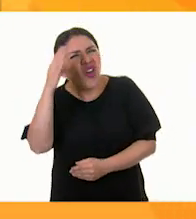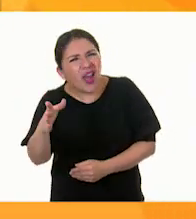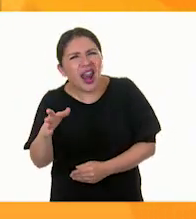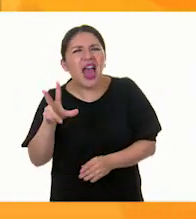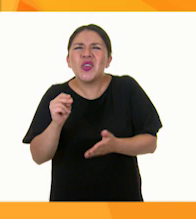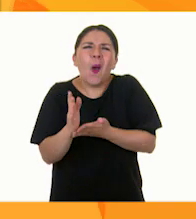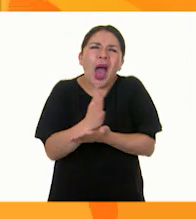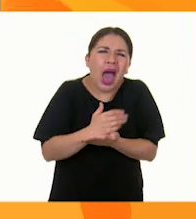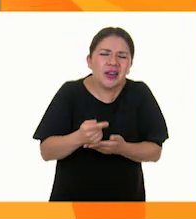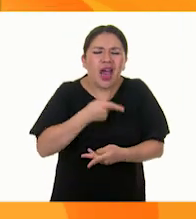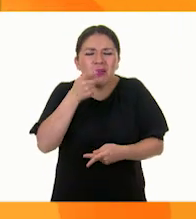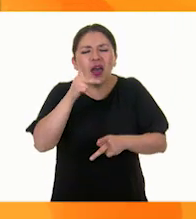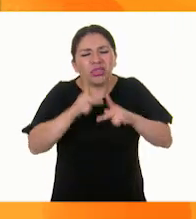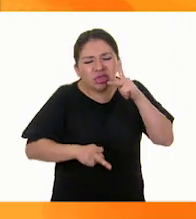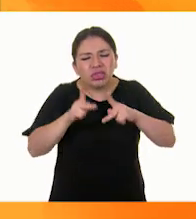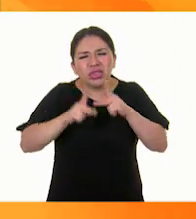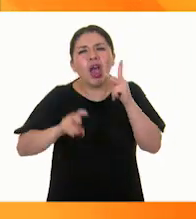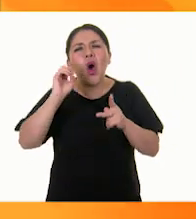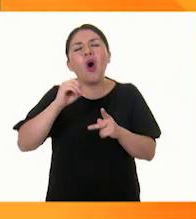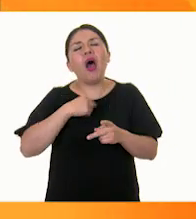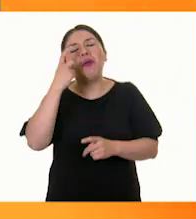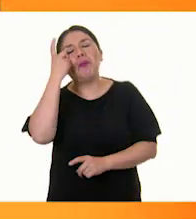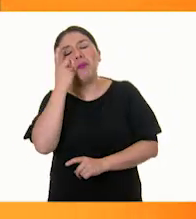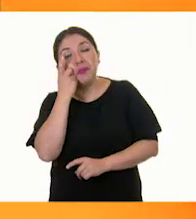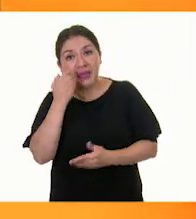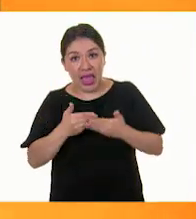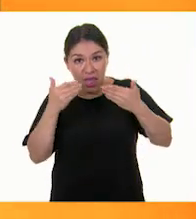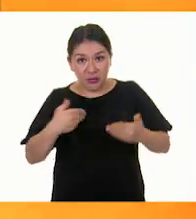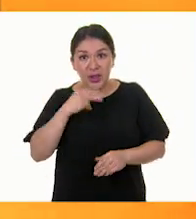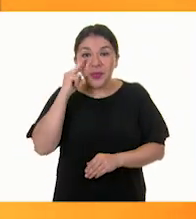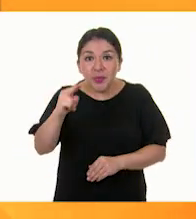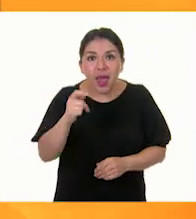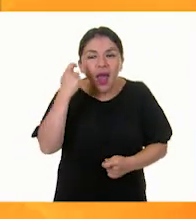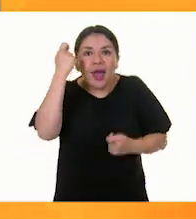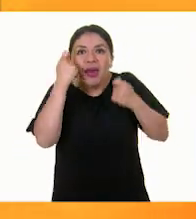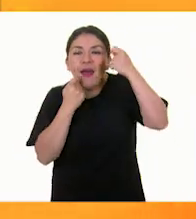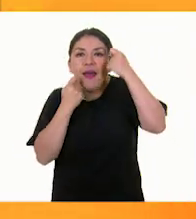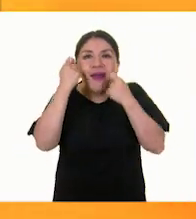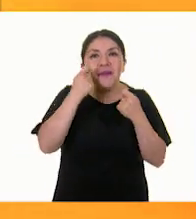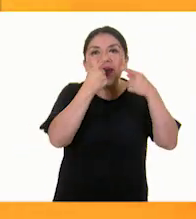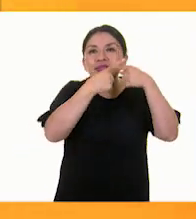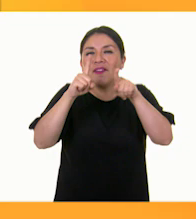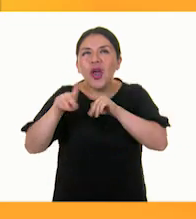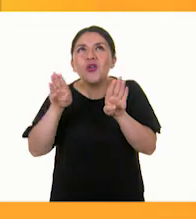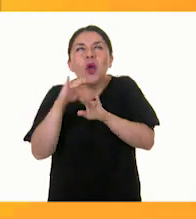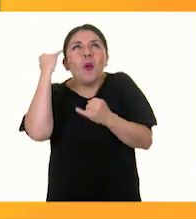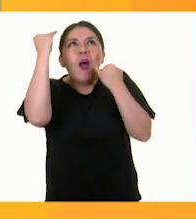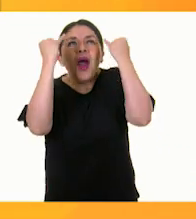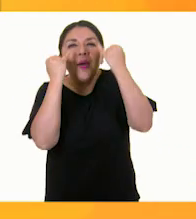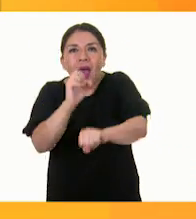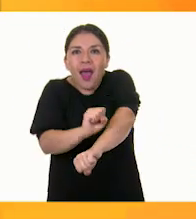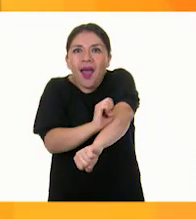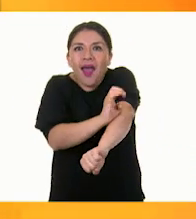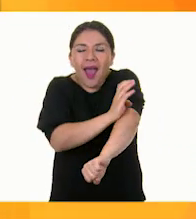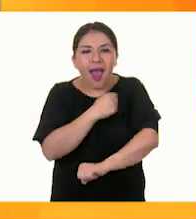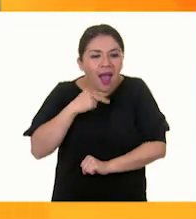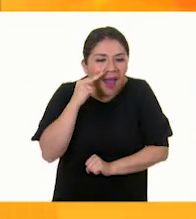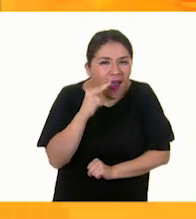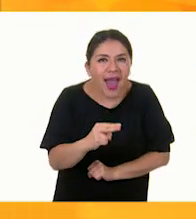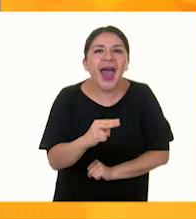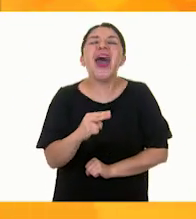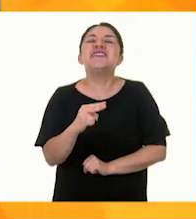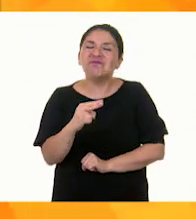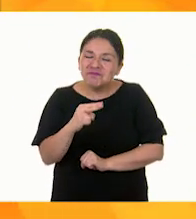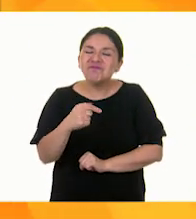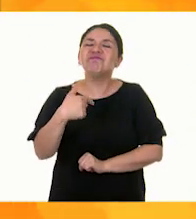flojera, tatamudeaba o hasta me quedaba dormido. Y ahora que veo sus expresiones, sus caritas, cómo lo imaginan, cómo lo gozan, pues me